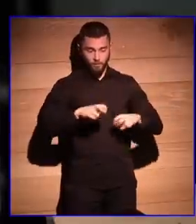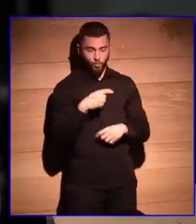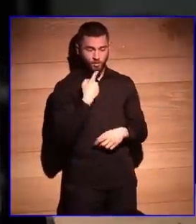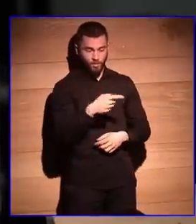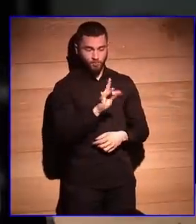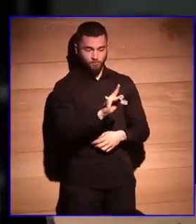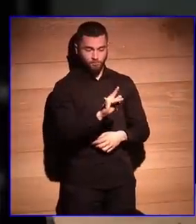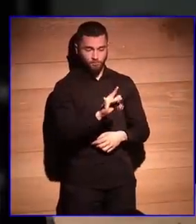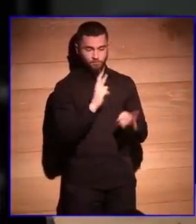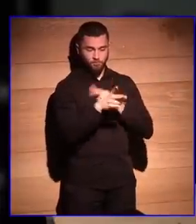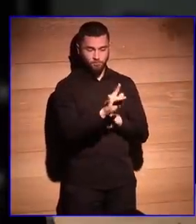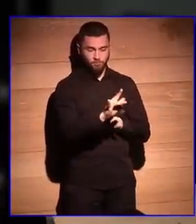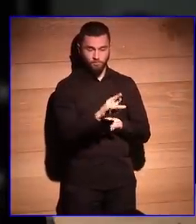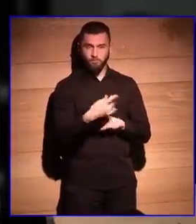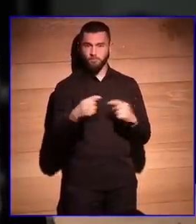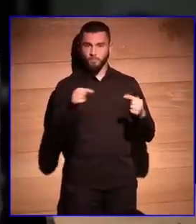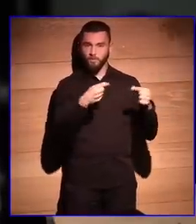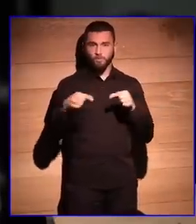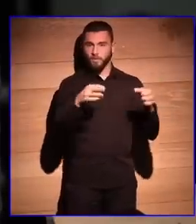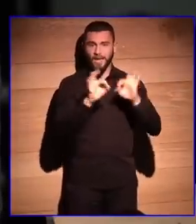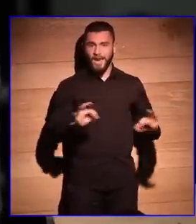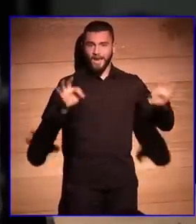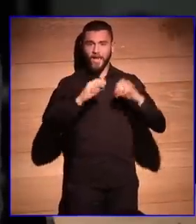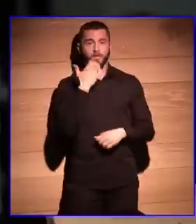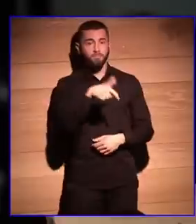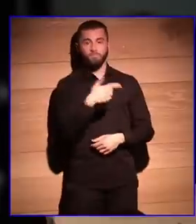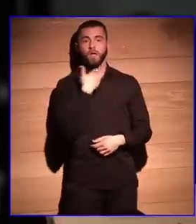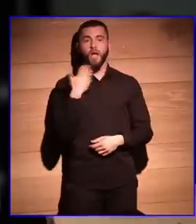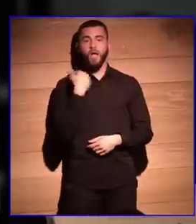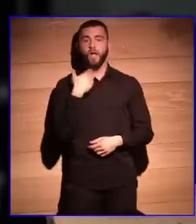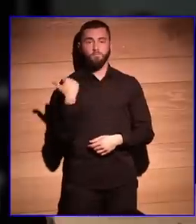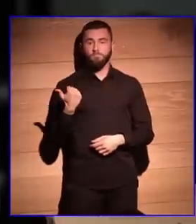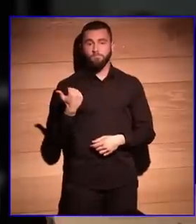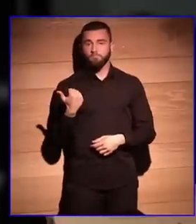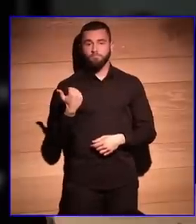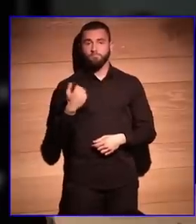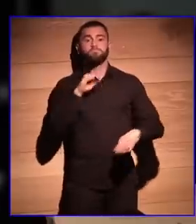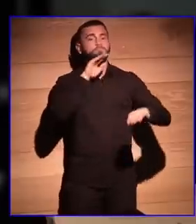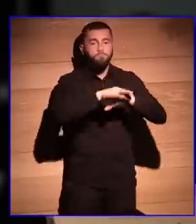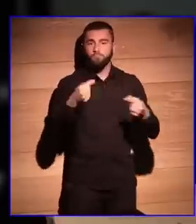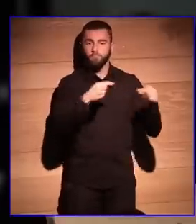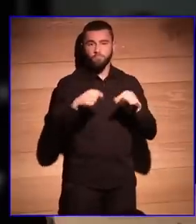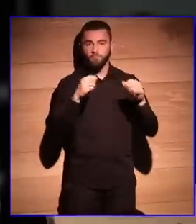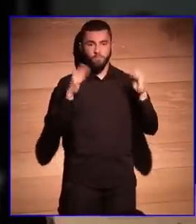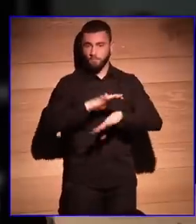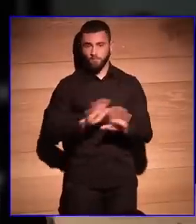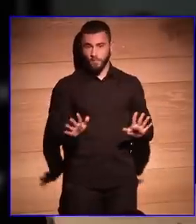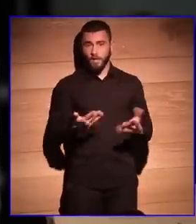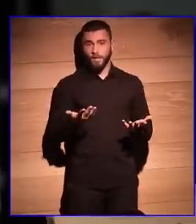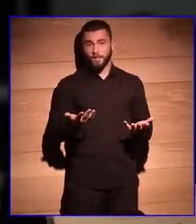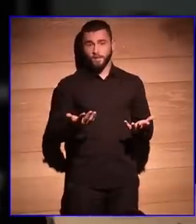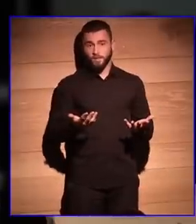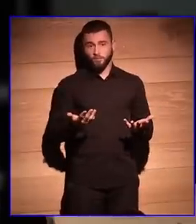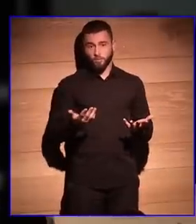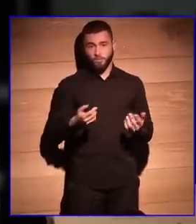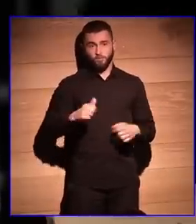no se le discute absolutamente nada, cualquier tipo de apetencia se satisface sin discusión y no tiene la menor oportunidad de